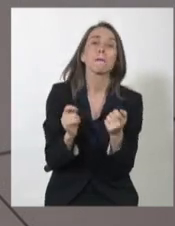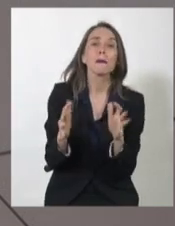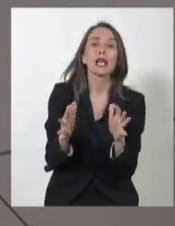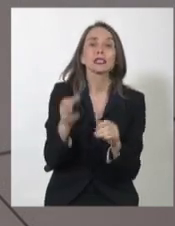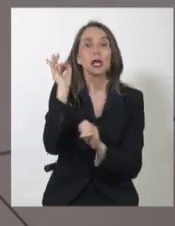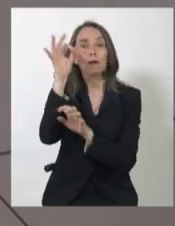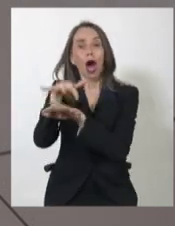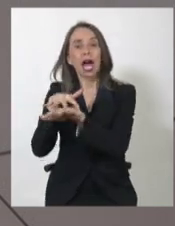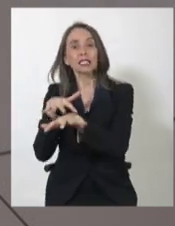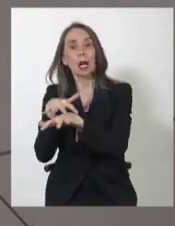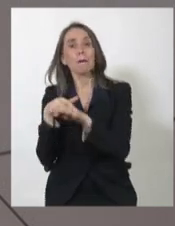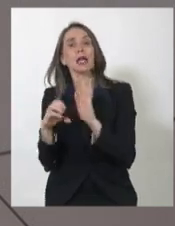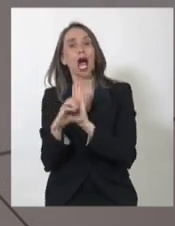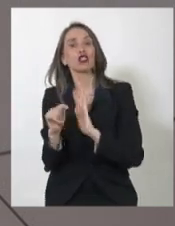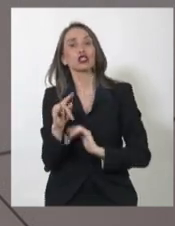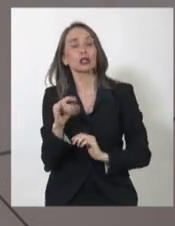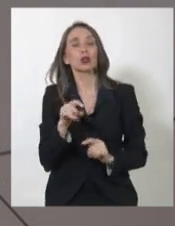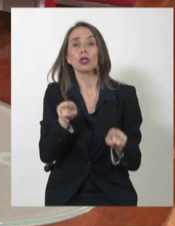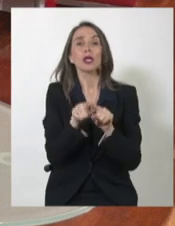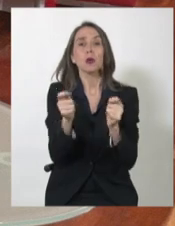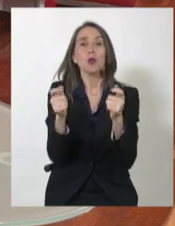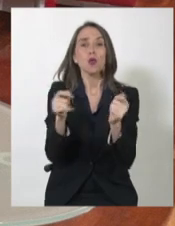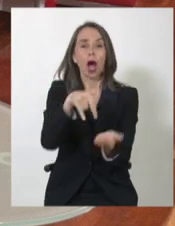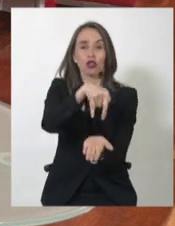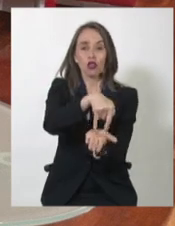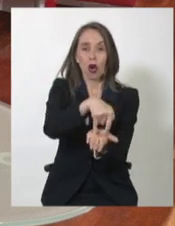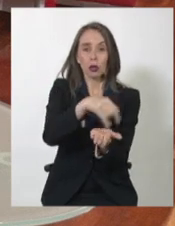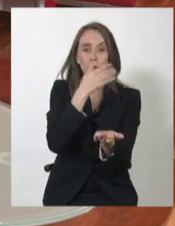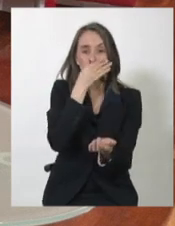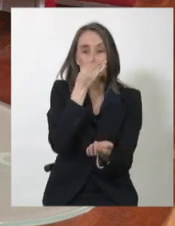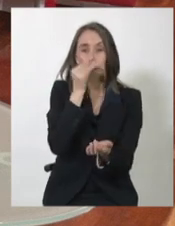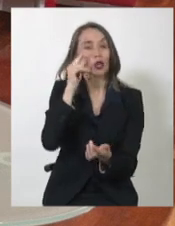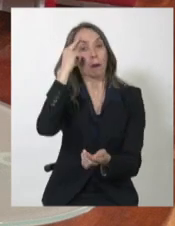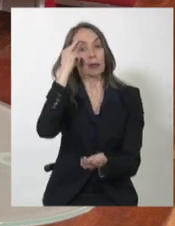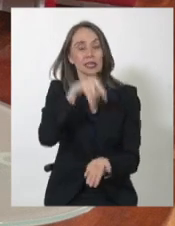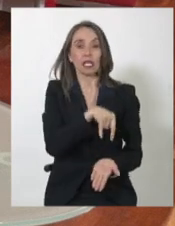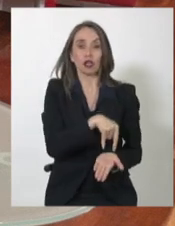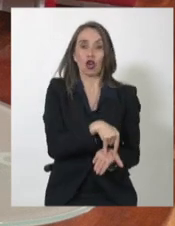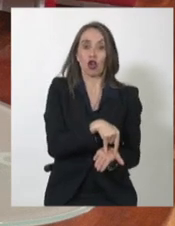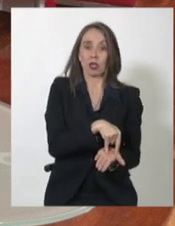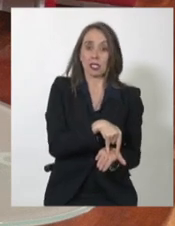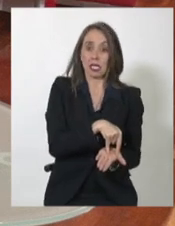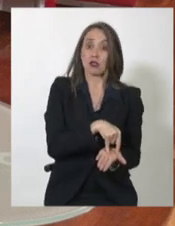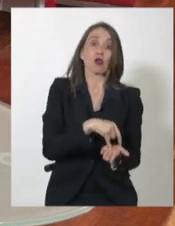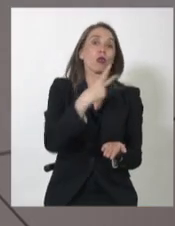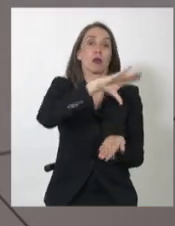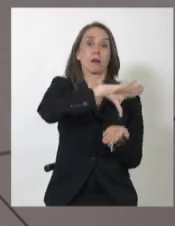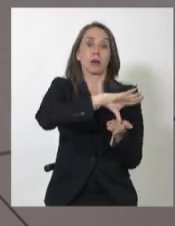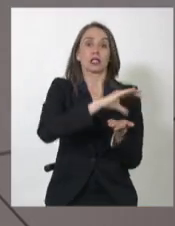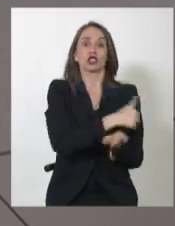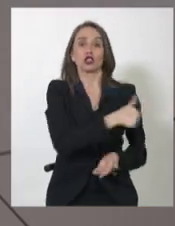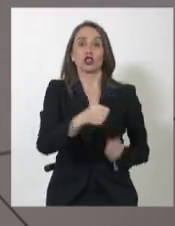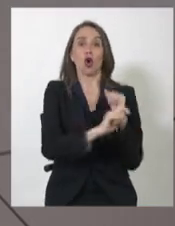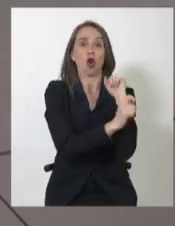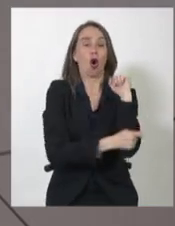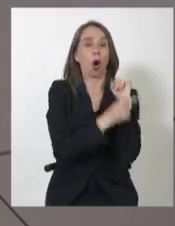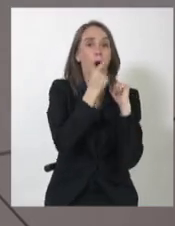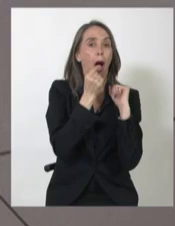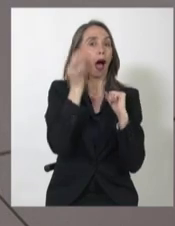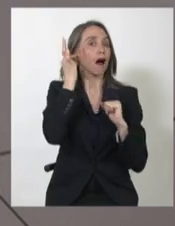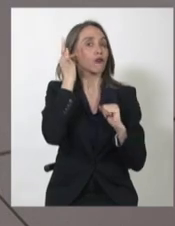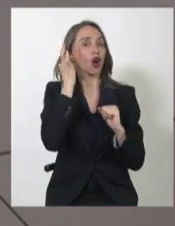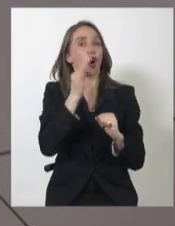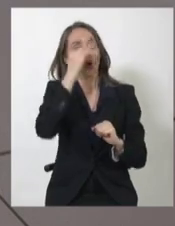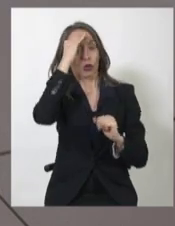una asamblea constituyente a lo que ocurre en el Congreso Nacional. A mí no se me ocurriría que un Congreso Nacional esté compuesto solo por abogados o abogadas o